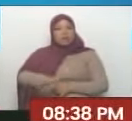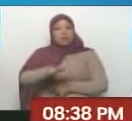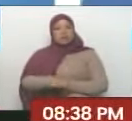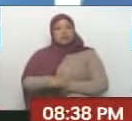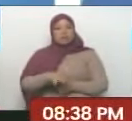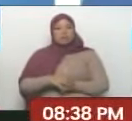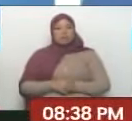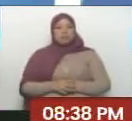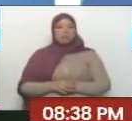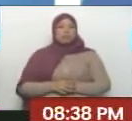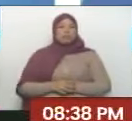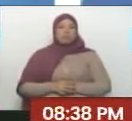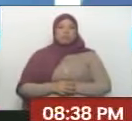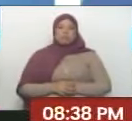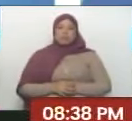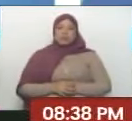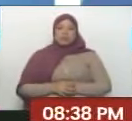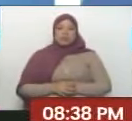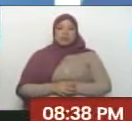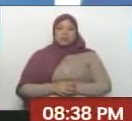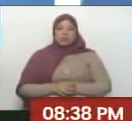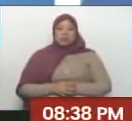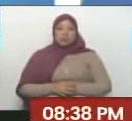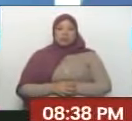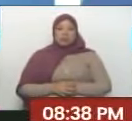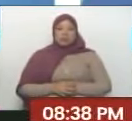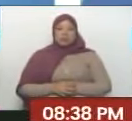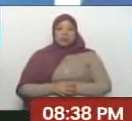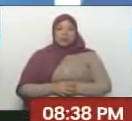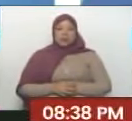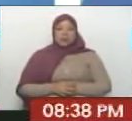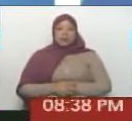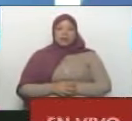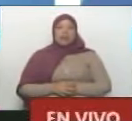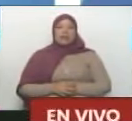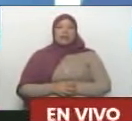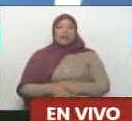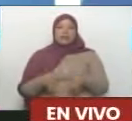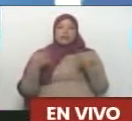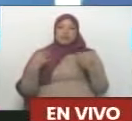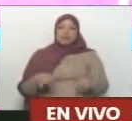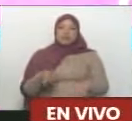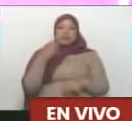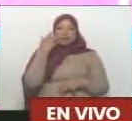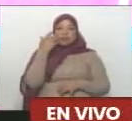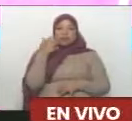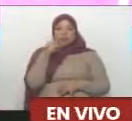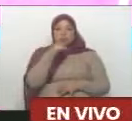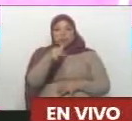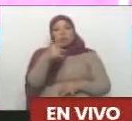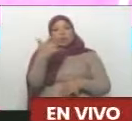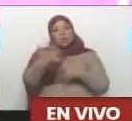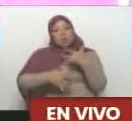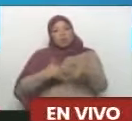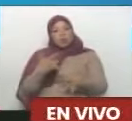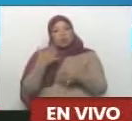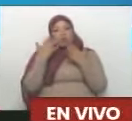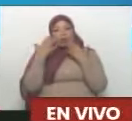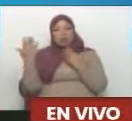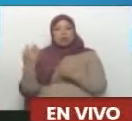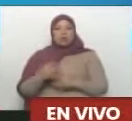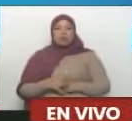es muy bonita, ¿ves? Y surgió de la conversa, Ernesto, ¿te acuerdas? Que se trata